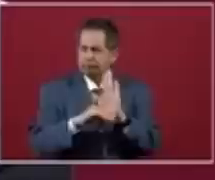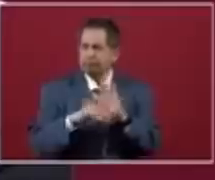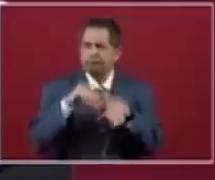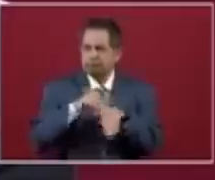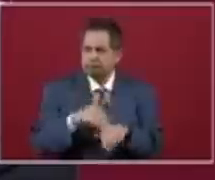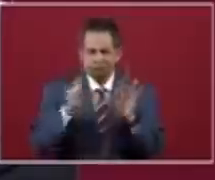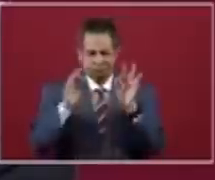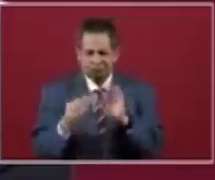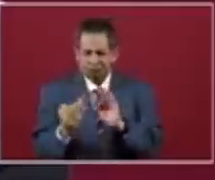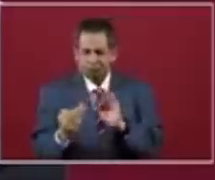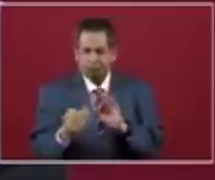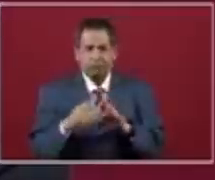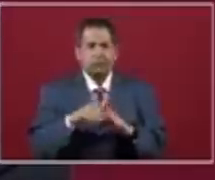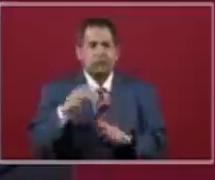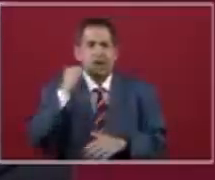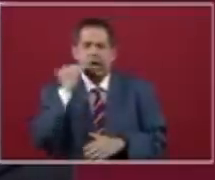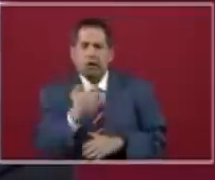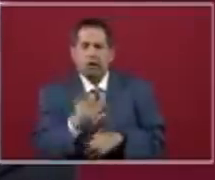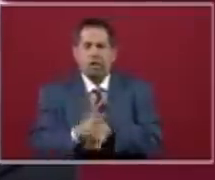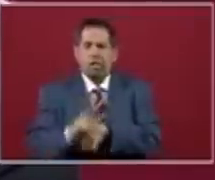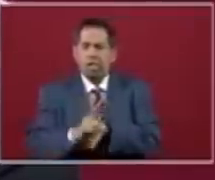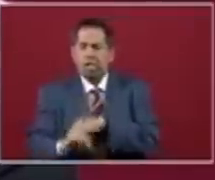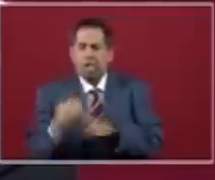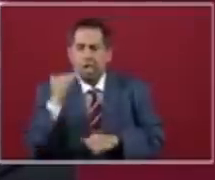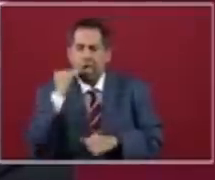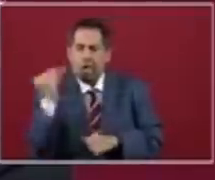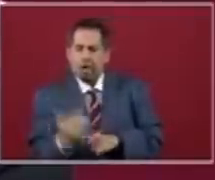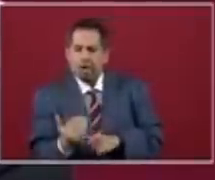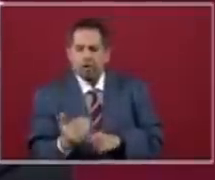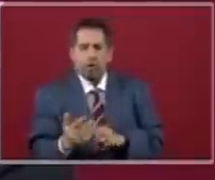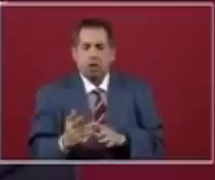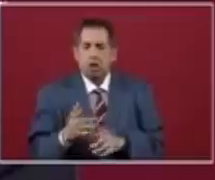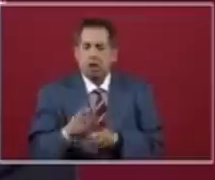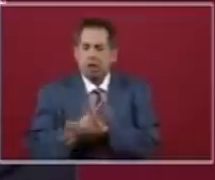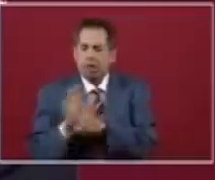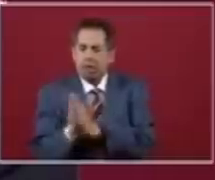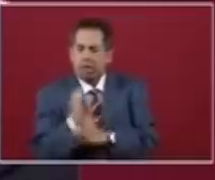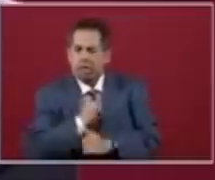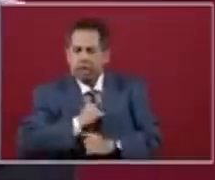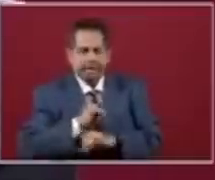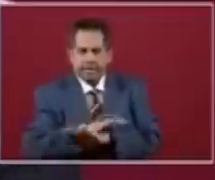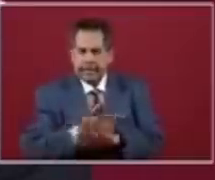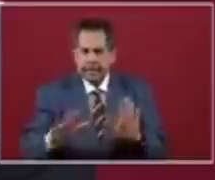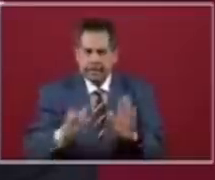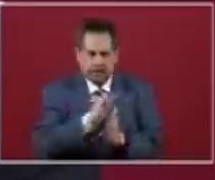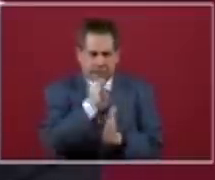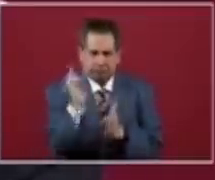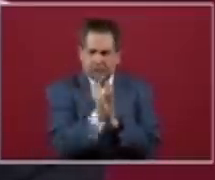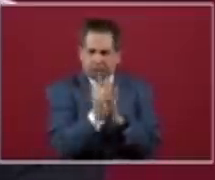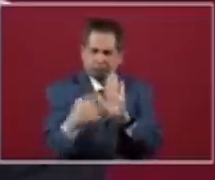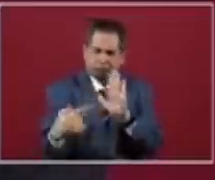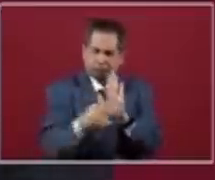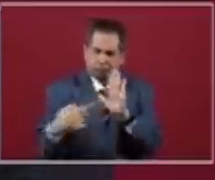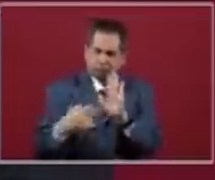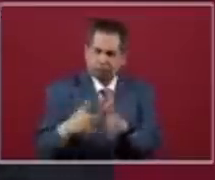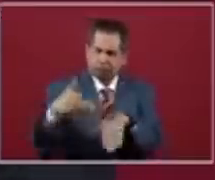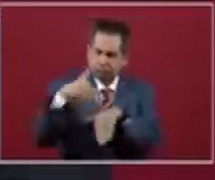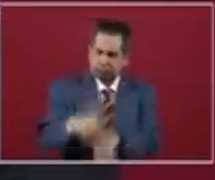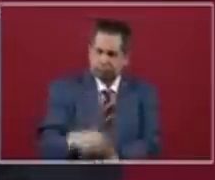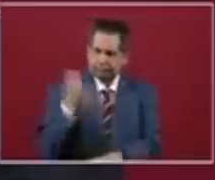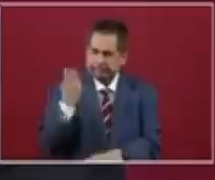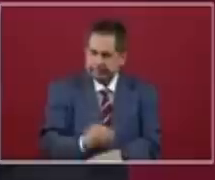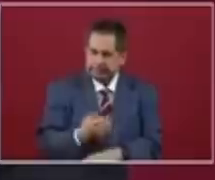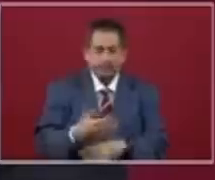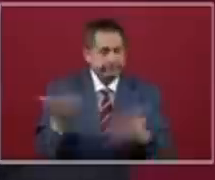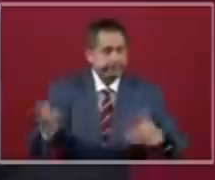Auténtico Estado de Derecho, no Estado de chueco y mucho menos de cohecho. Y eso se acabó. Entonces, por